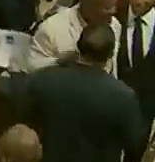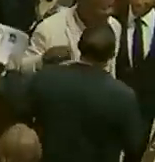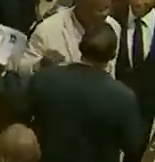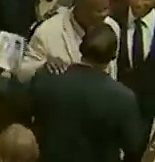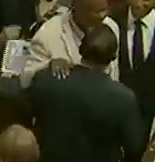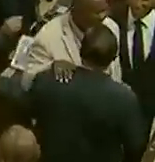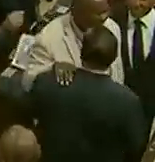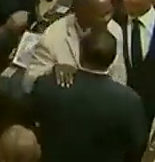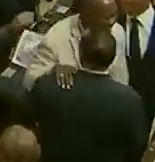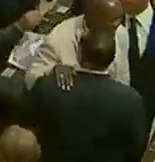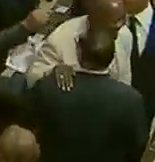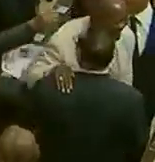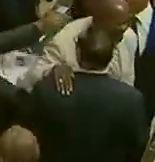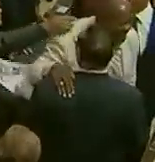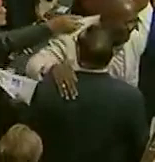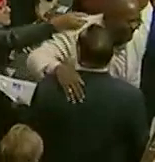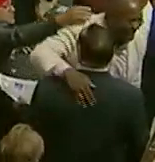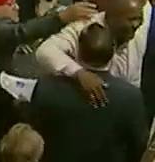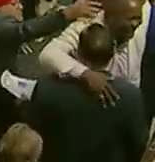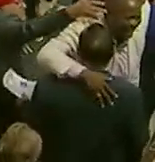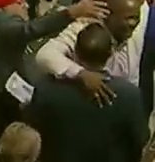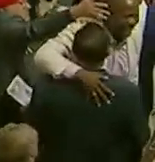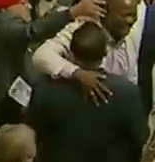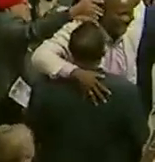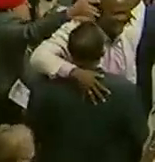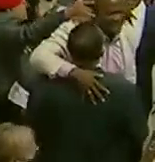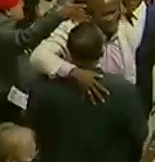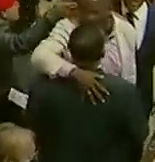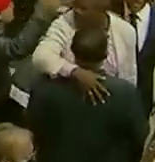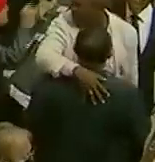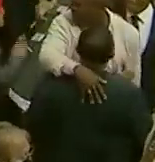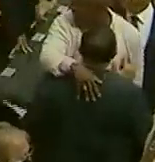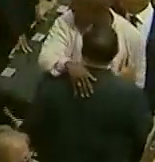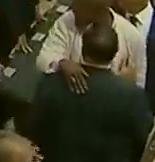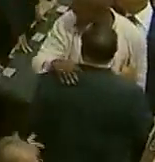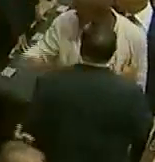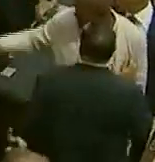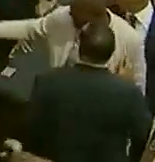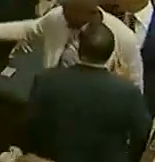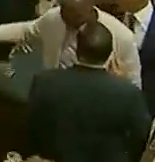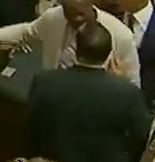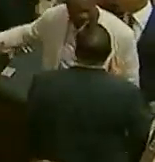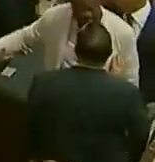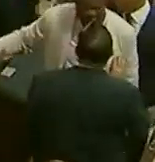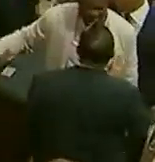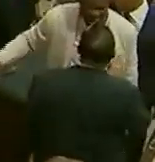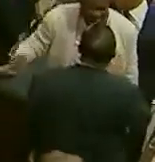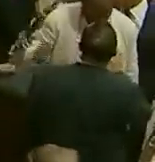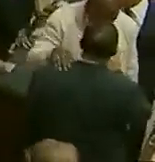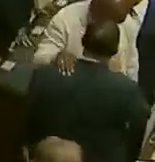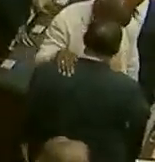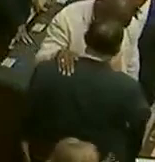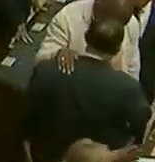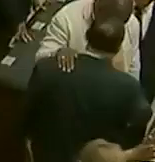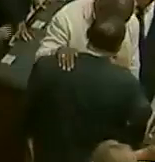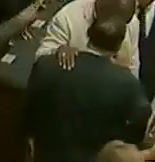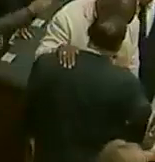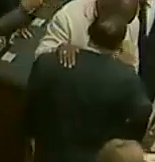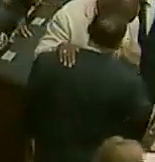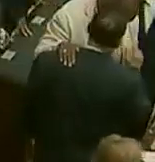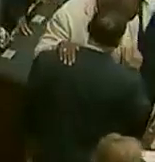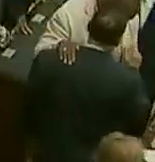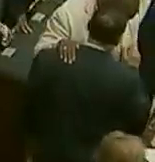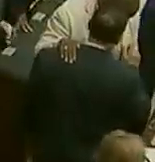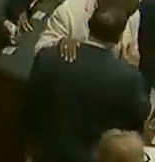por unanimidad. De igual manera, el segundo punto de la agenda contó con los derechos de palabra otorgado al